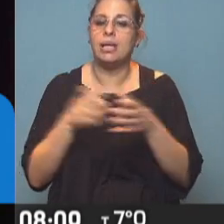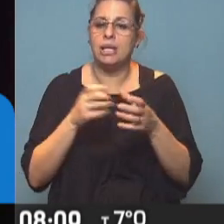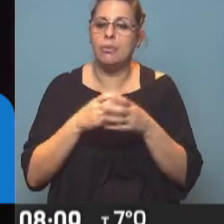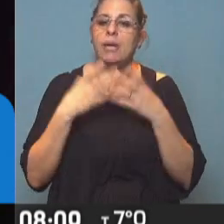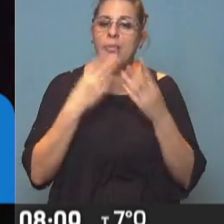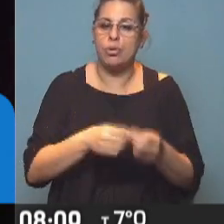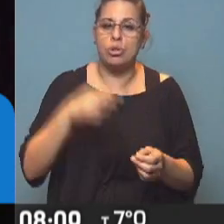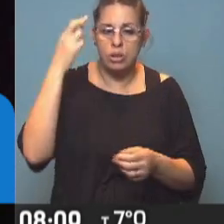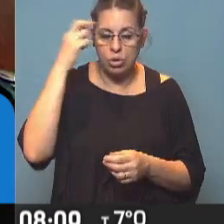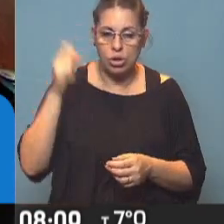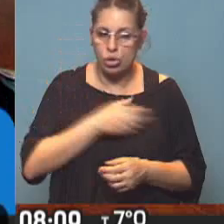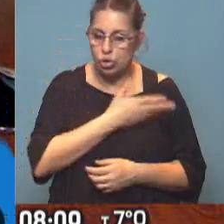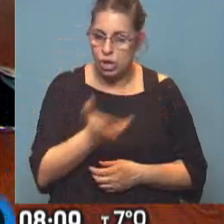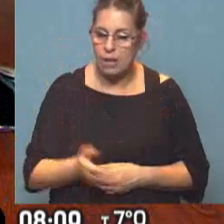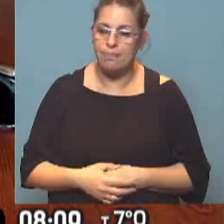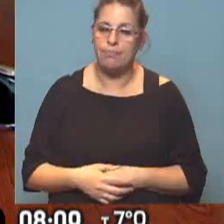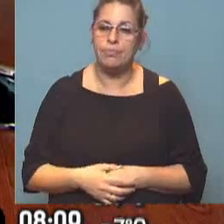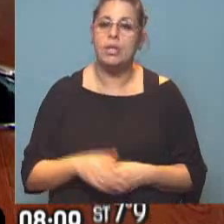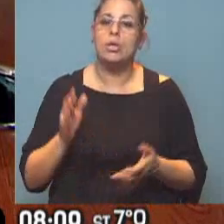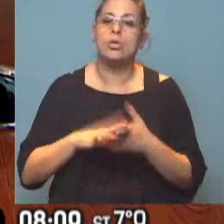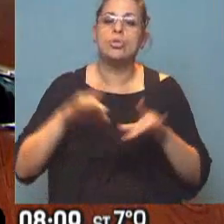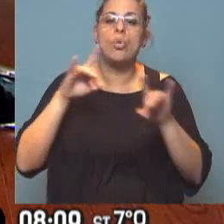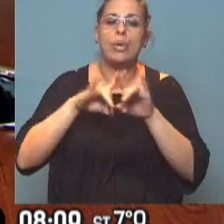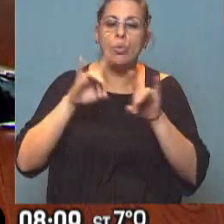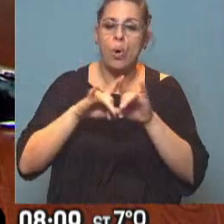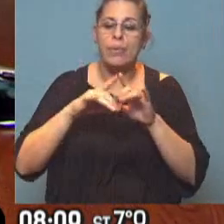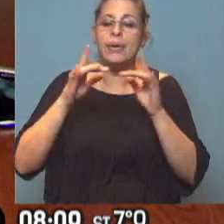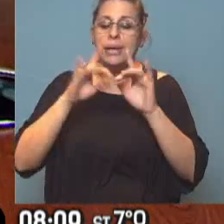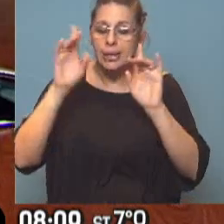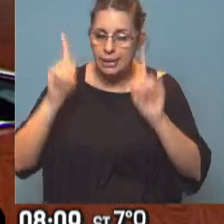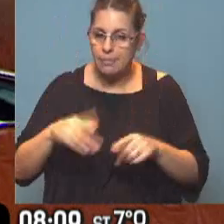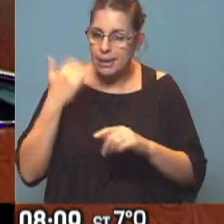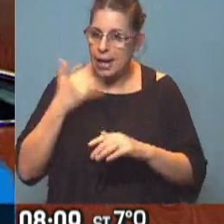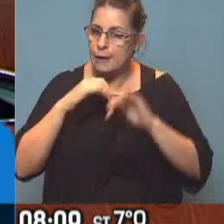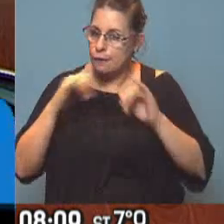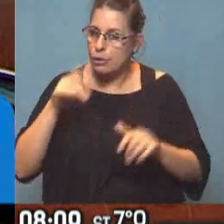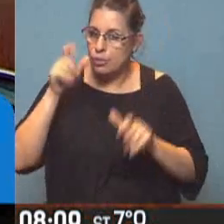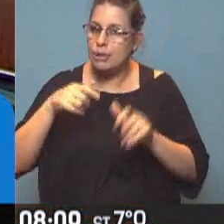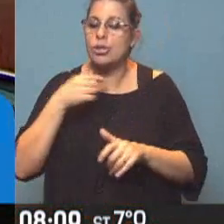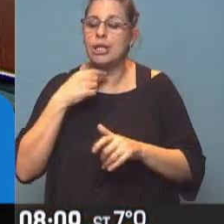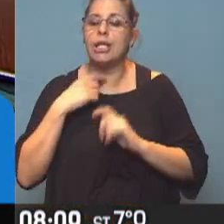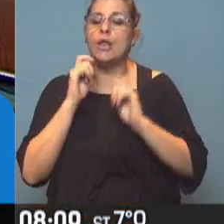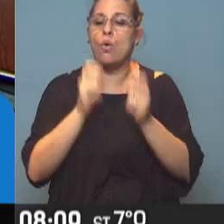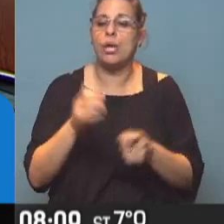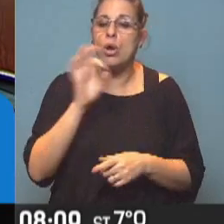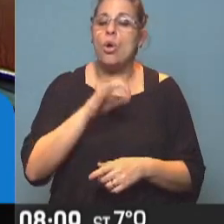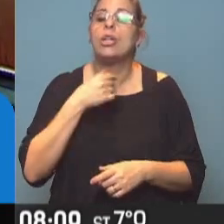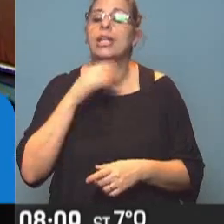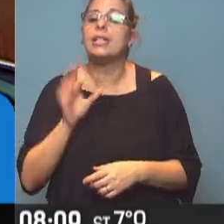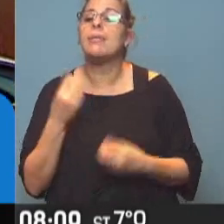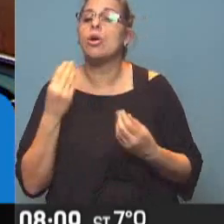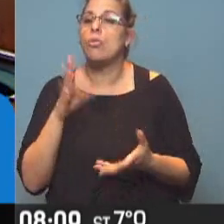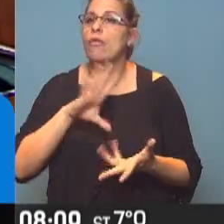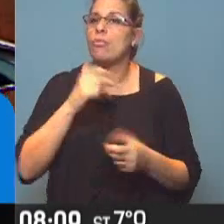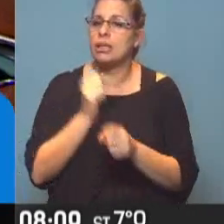psicosocial. Bueno, en cuanto a la web, también allí hay información para aquellas personas que quieran donar o que quieran enterarse de cómo